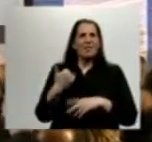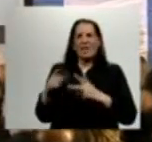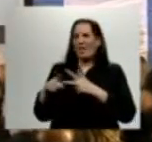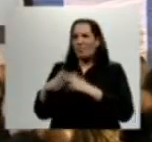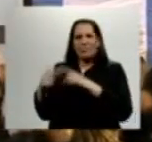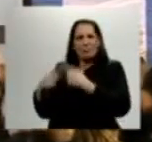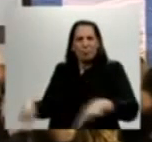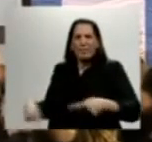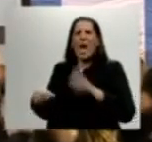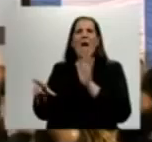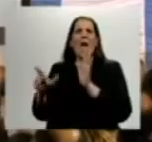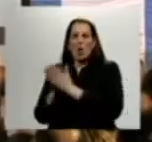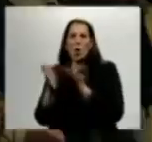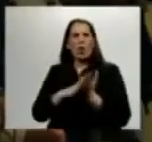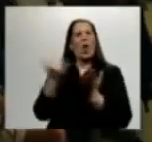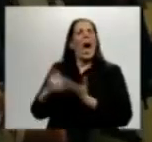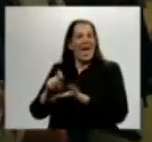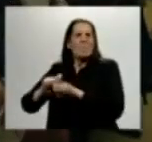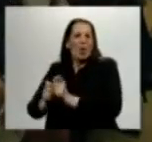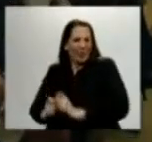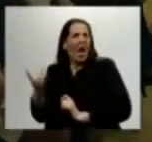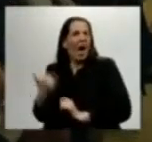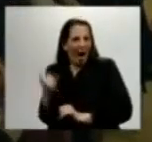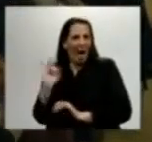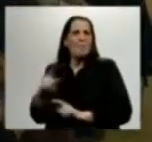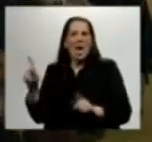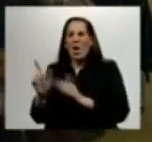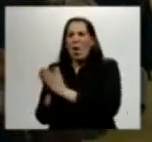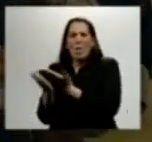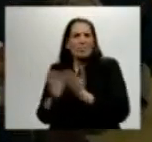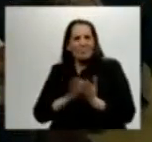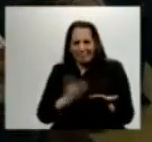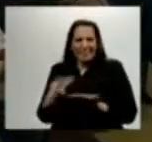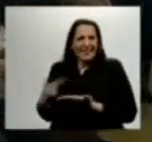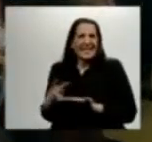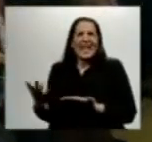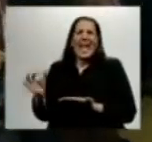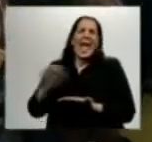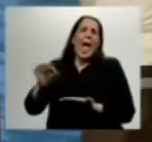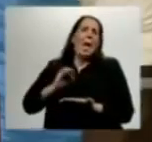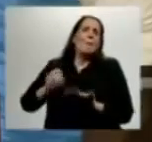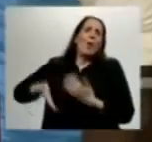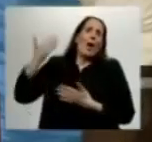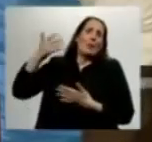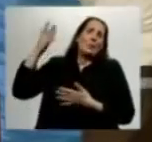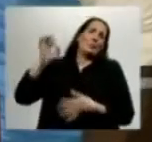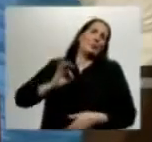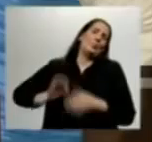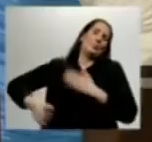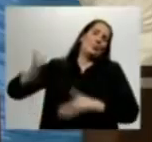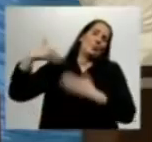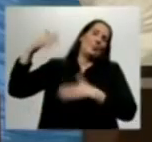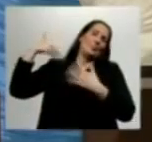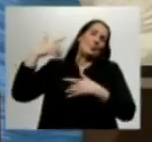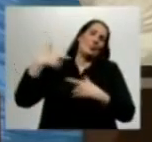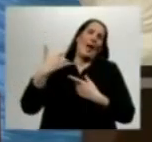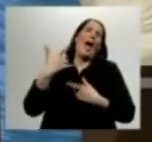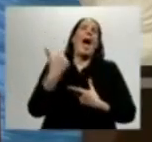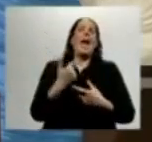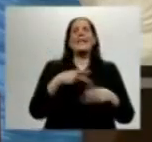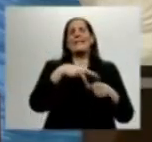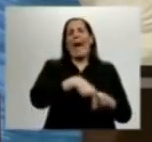tuvieron modificaciones, pero que realmente eran instrumentos que databan literalmente de la época de las carretas, en un